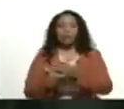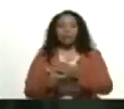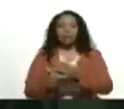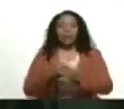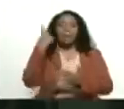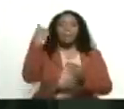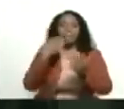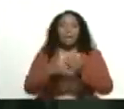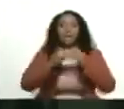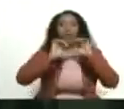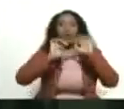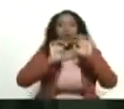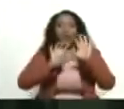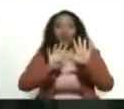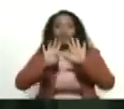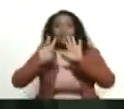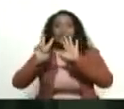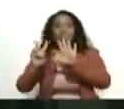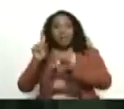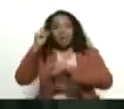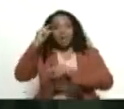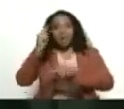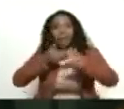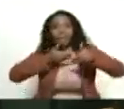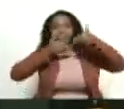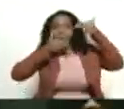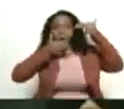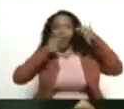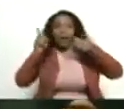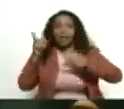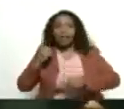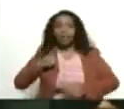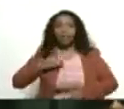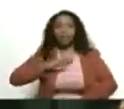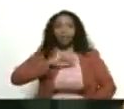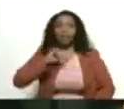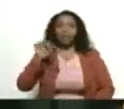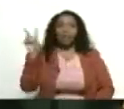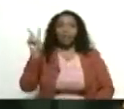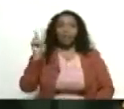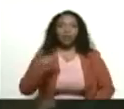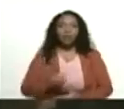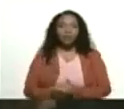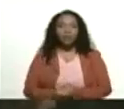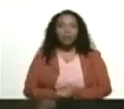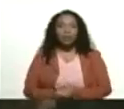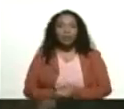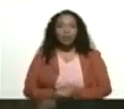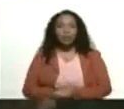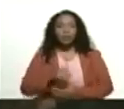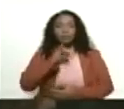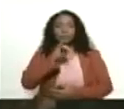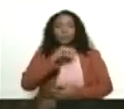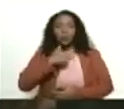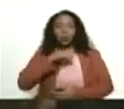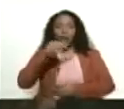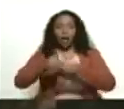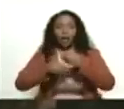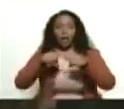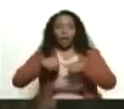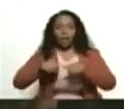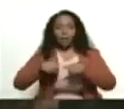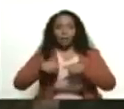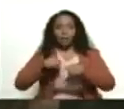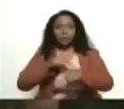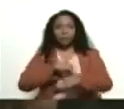días cuando ha sido secuestrado el diplomático venezolano Alex Saab. Es la información que se ha generado hasta